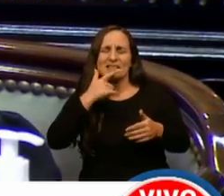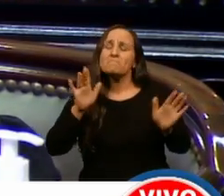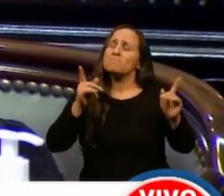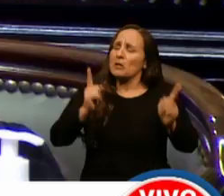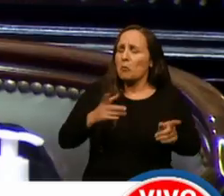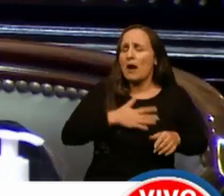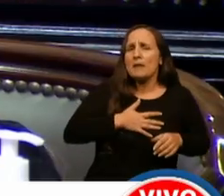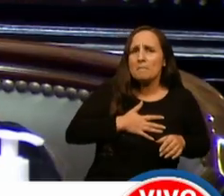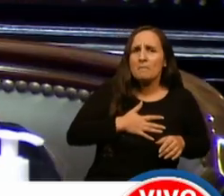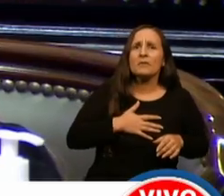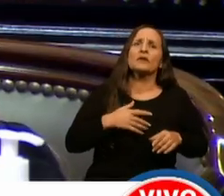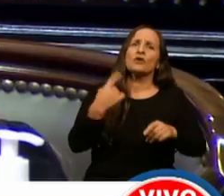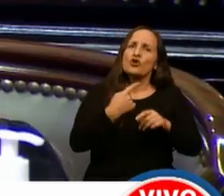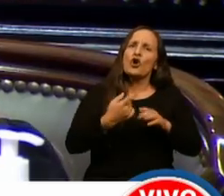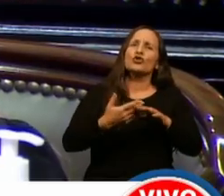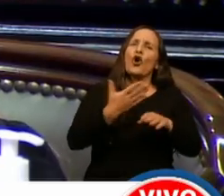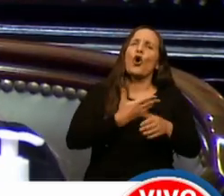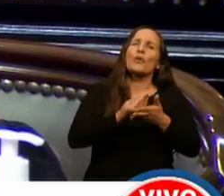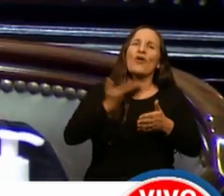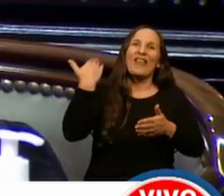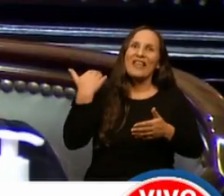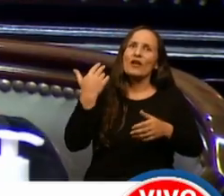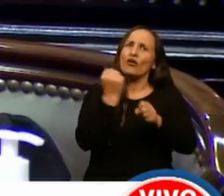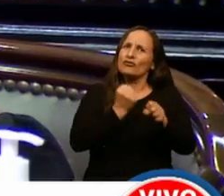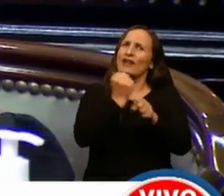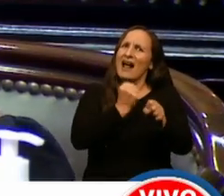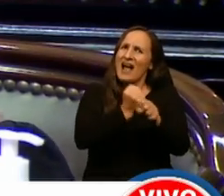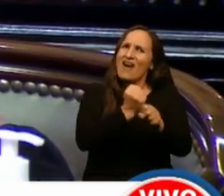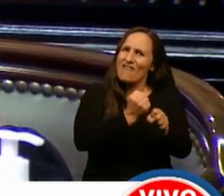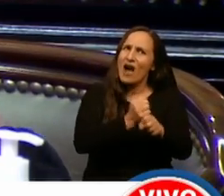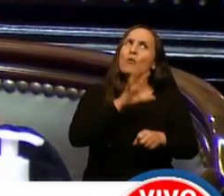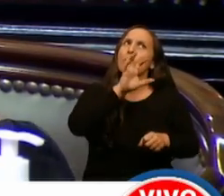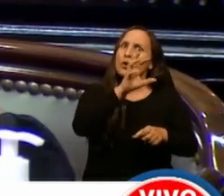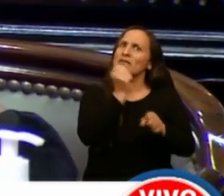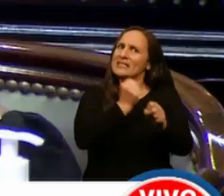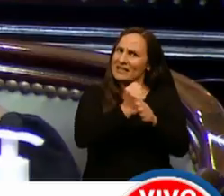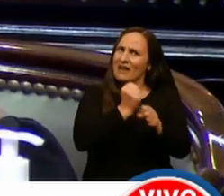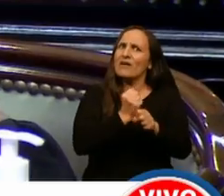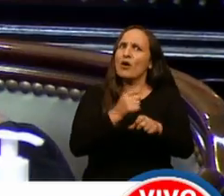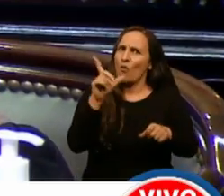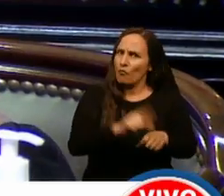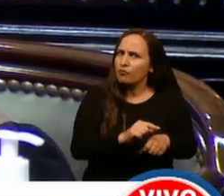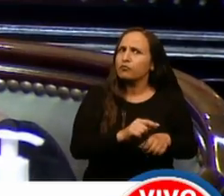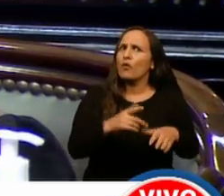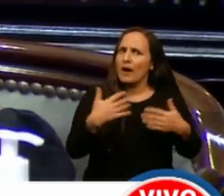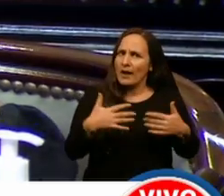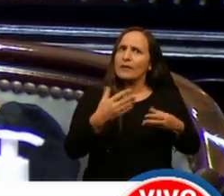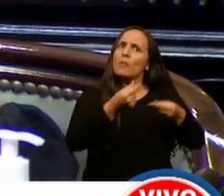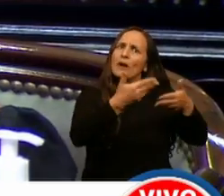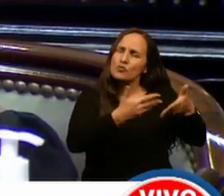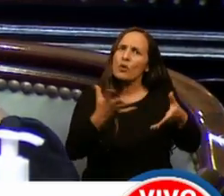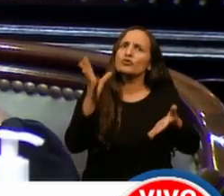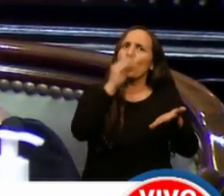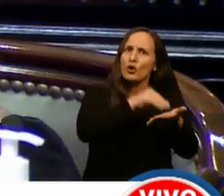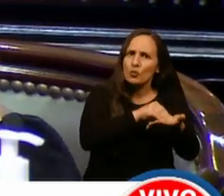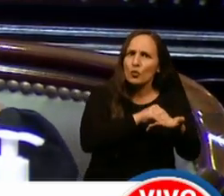que después de todo el trabajo que hicimos en el gobierno anterior de cambiemos y desde el gobierno provincial también en incluirlo en el presupuesto y en